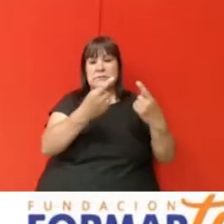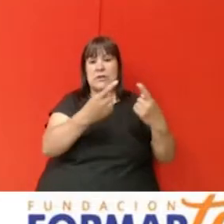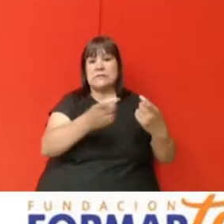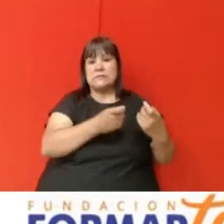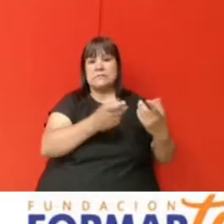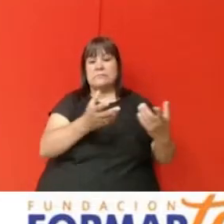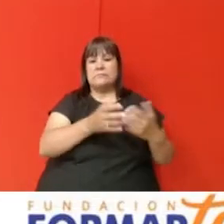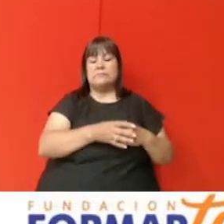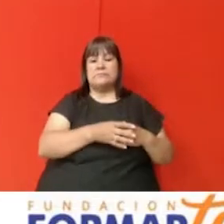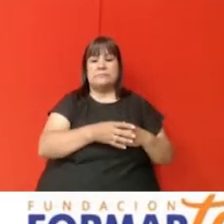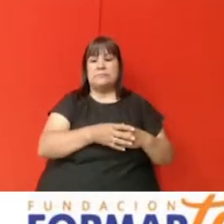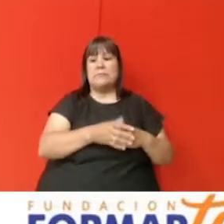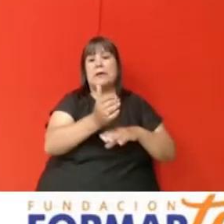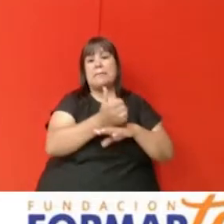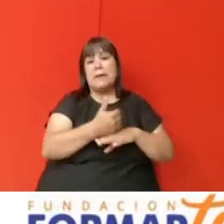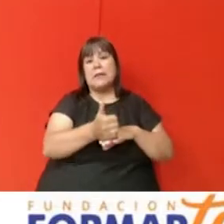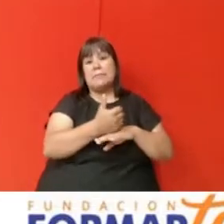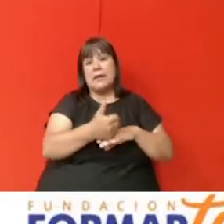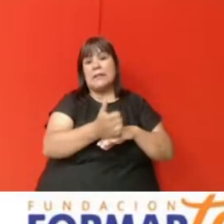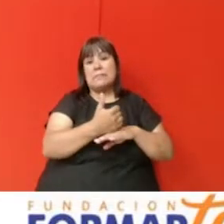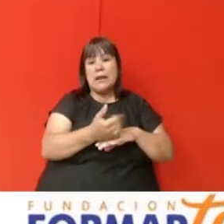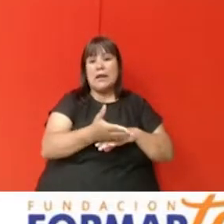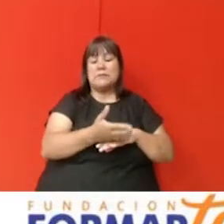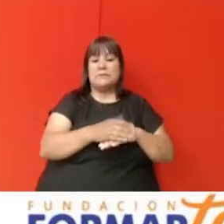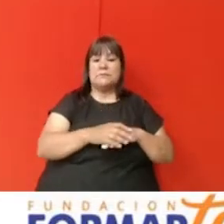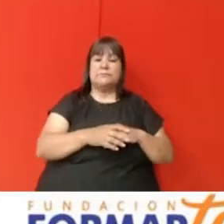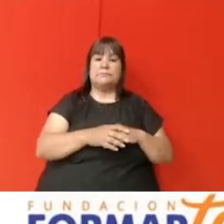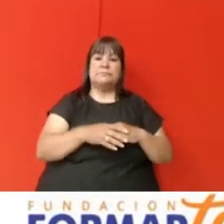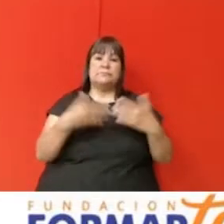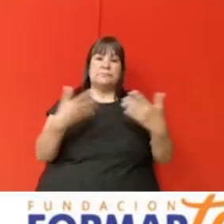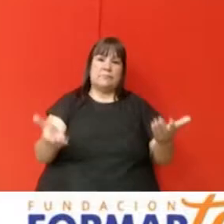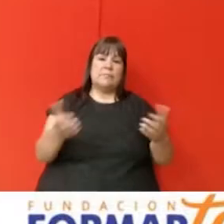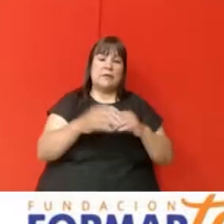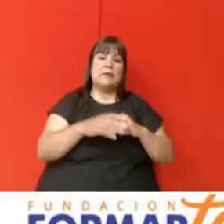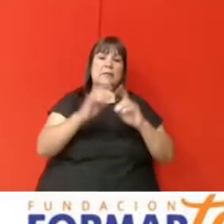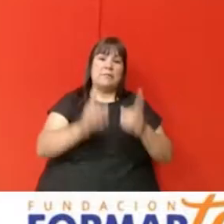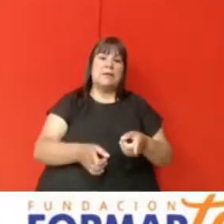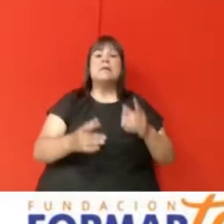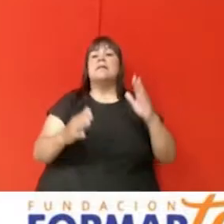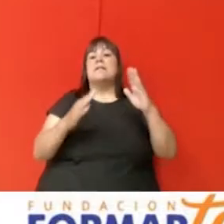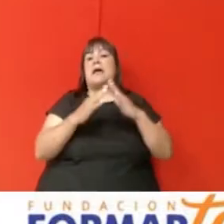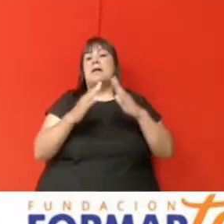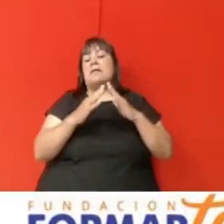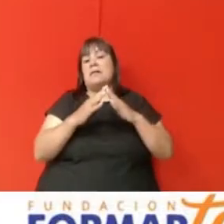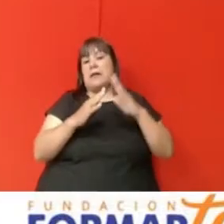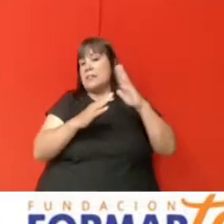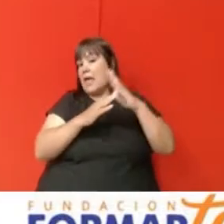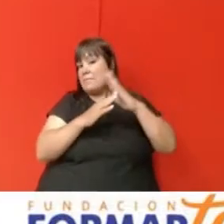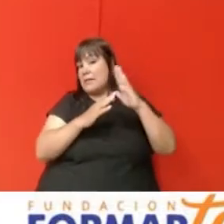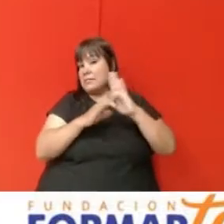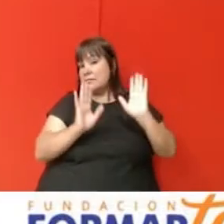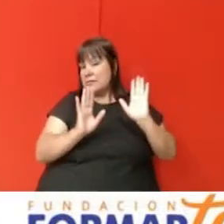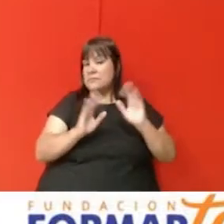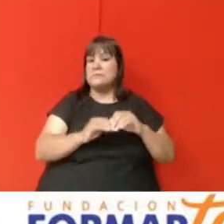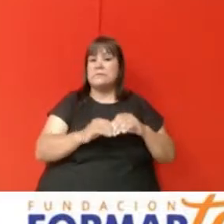semanas. En cuanto a las indicaciones, son variadas, el universo es múltiple, adultos y pediátricos, enfermedades